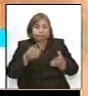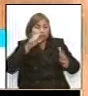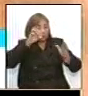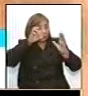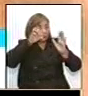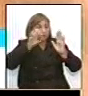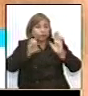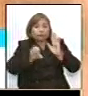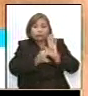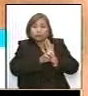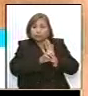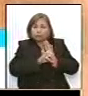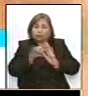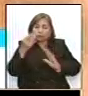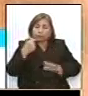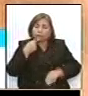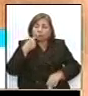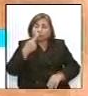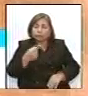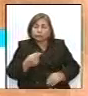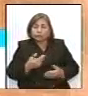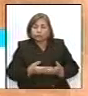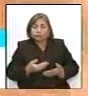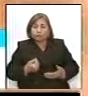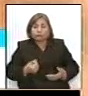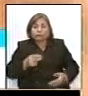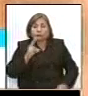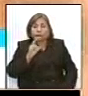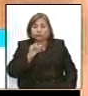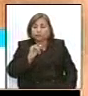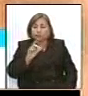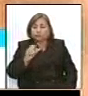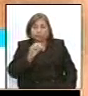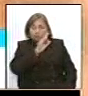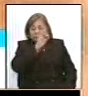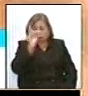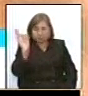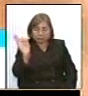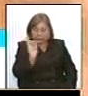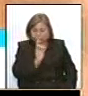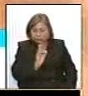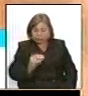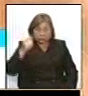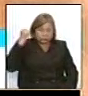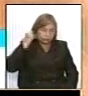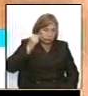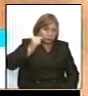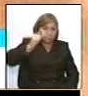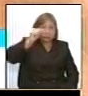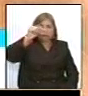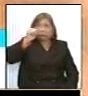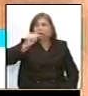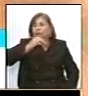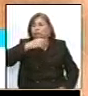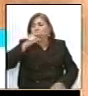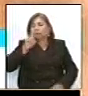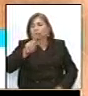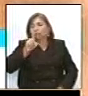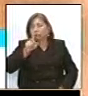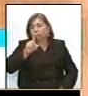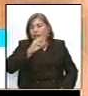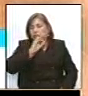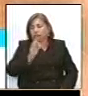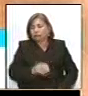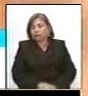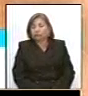fotografías mencionadas anteriormente, las cuales dan cuenta de que Salaverry Villa jamás viajó de manera directa, a excepción del viaje del 21 de febrero de